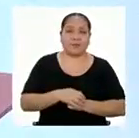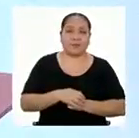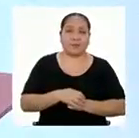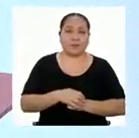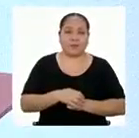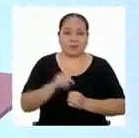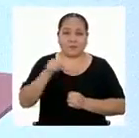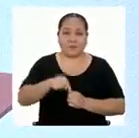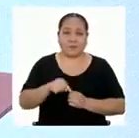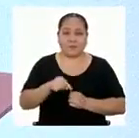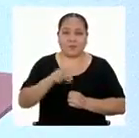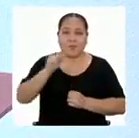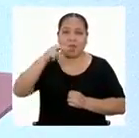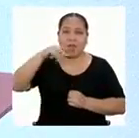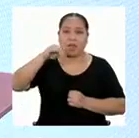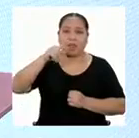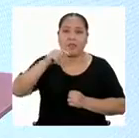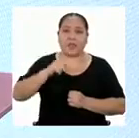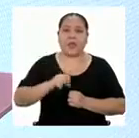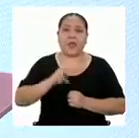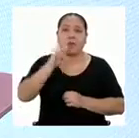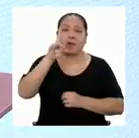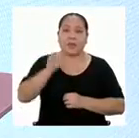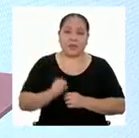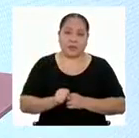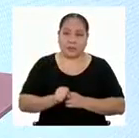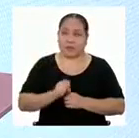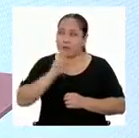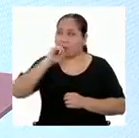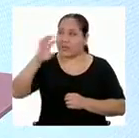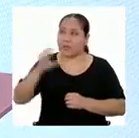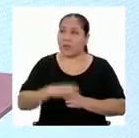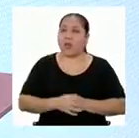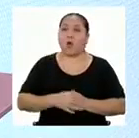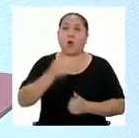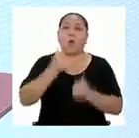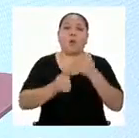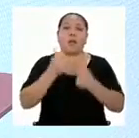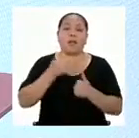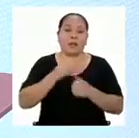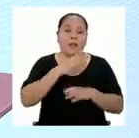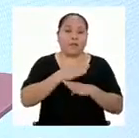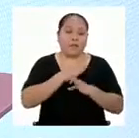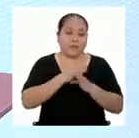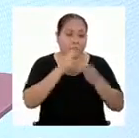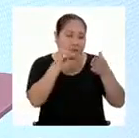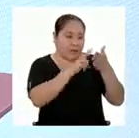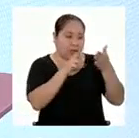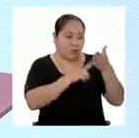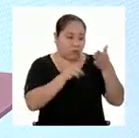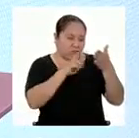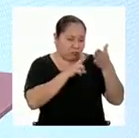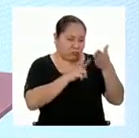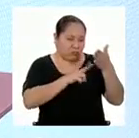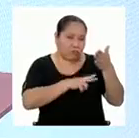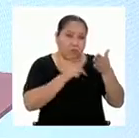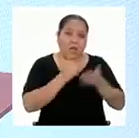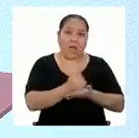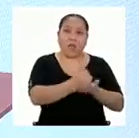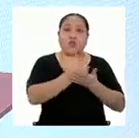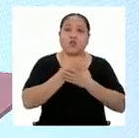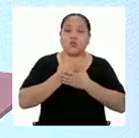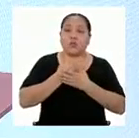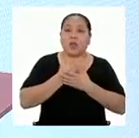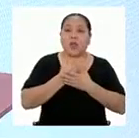acá tengo una consulta de Anita, de Villa El Salvador, que dice: ¿de qué manera la lectura del texto puede ayudar a mejorar mis productos